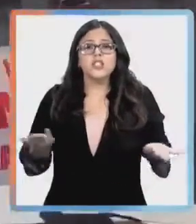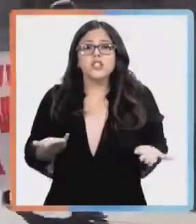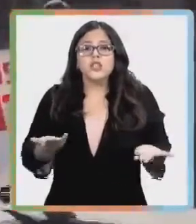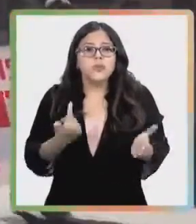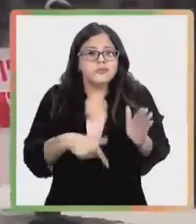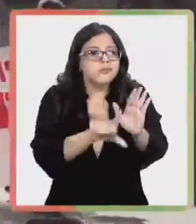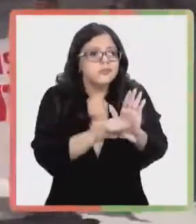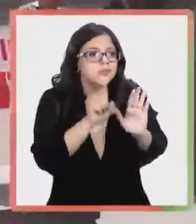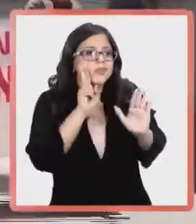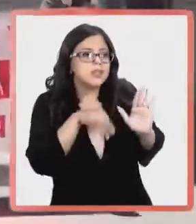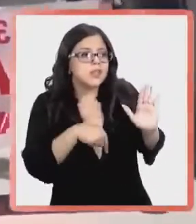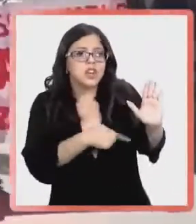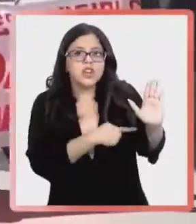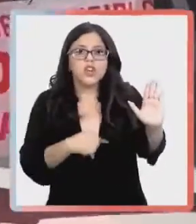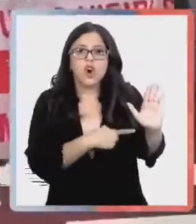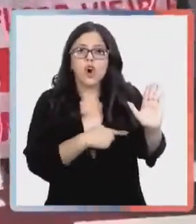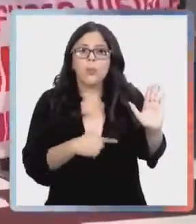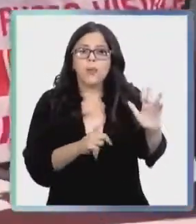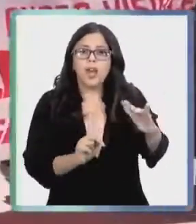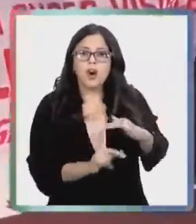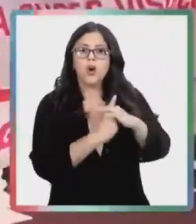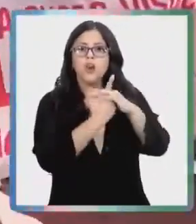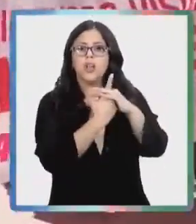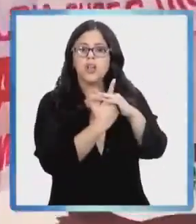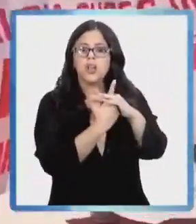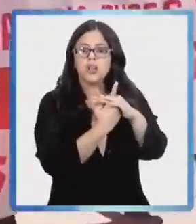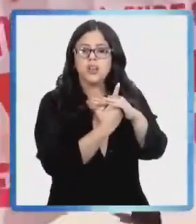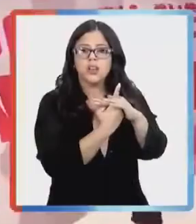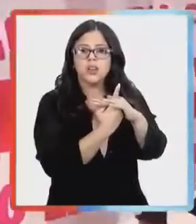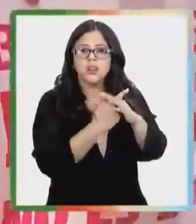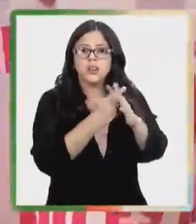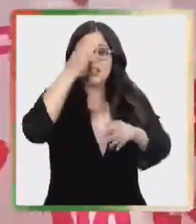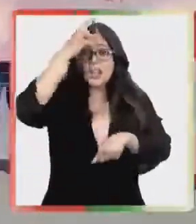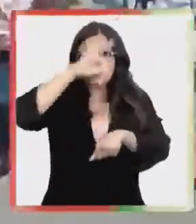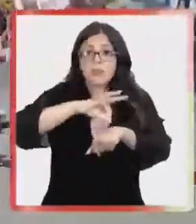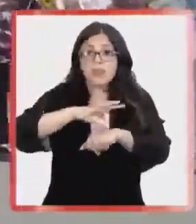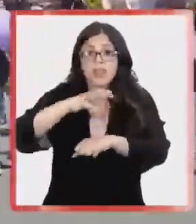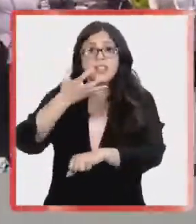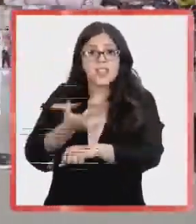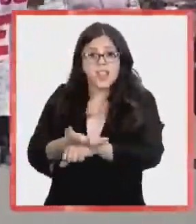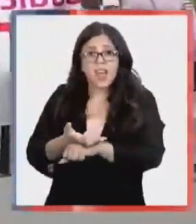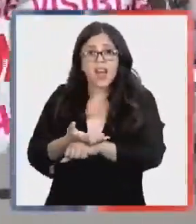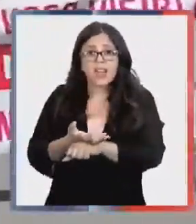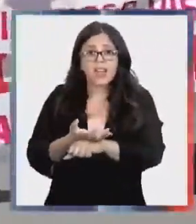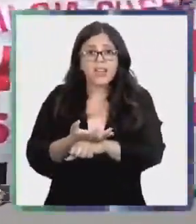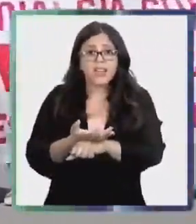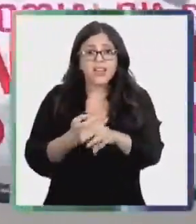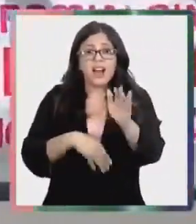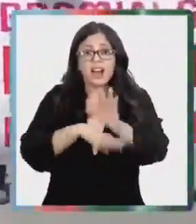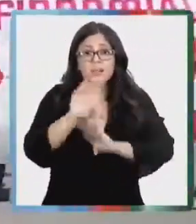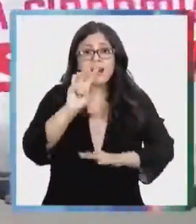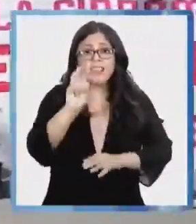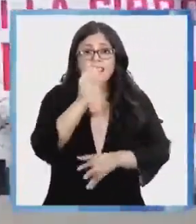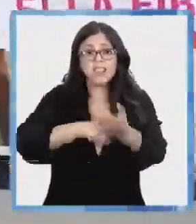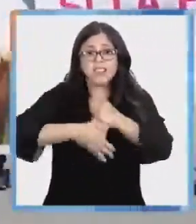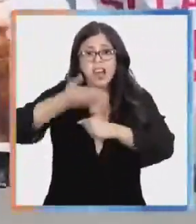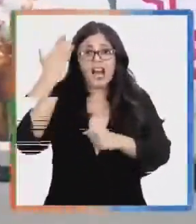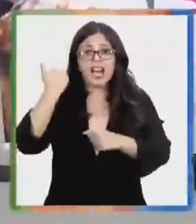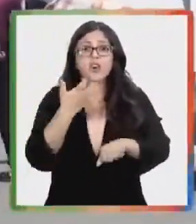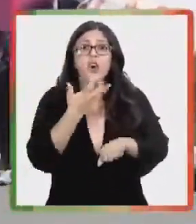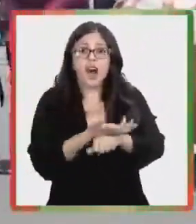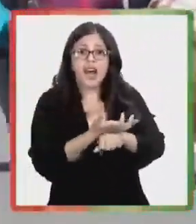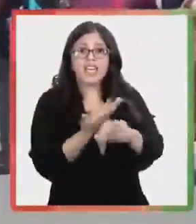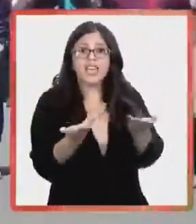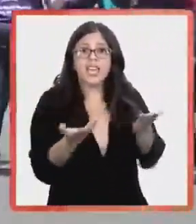íbamos a legislar sin nombrar el origen, de verdad, de una enfermedad que existe, además hace 30 años, que está tipificada en los